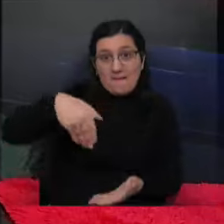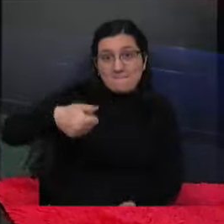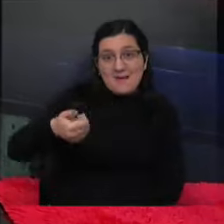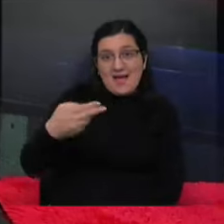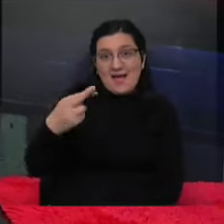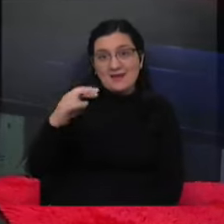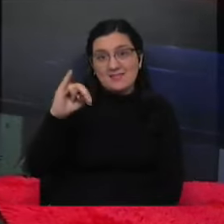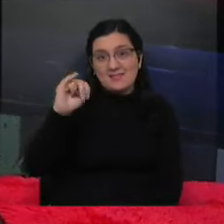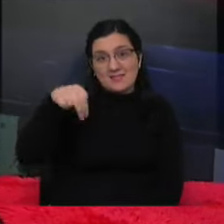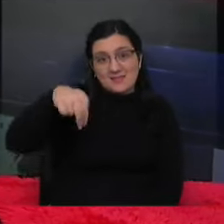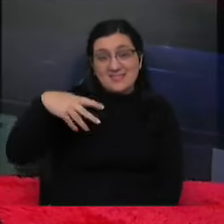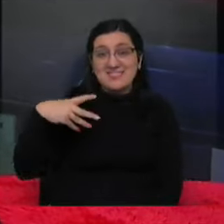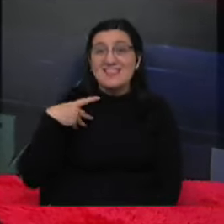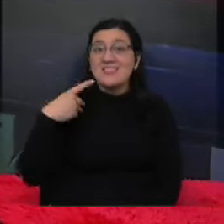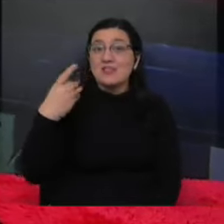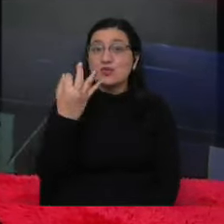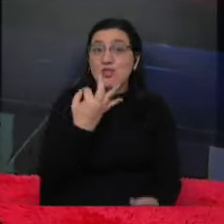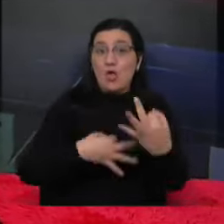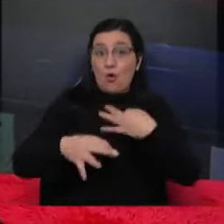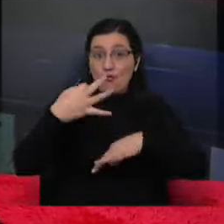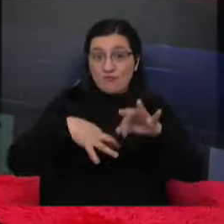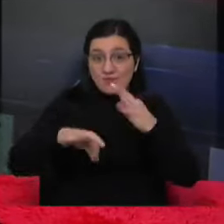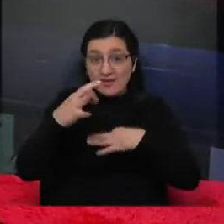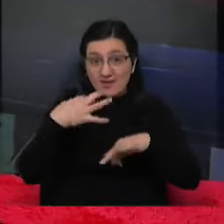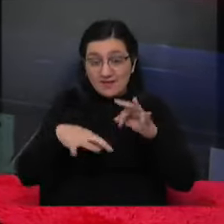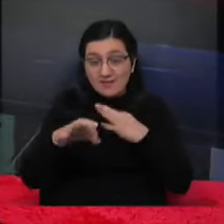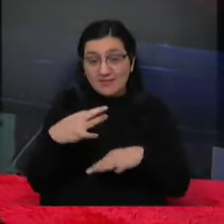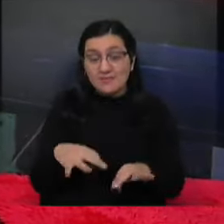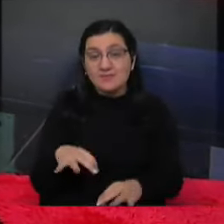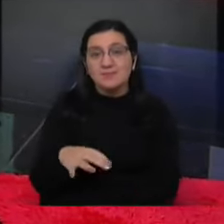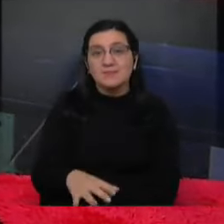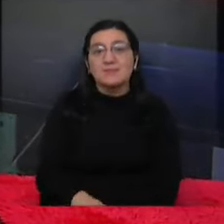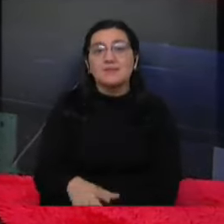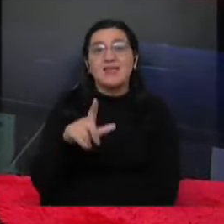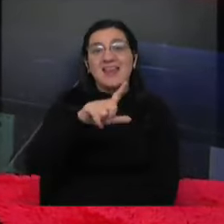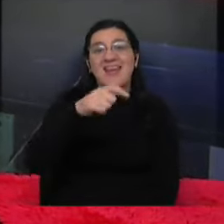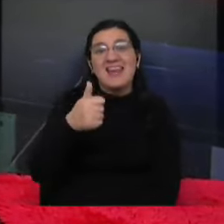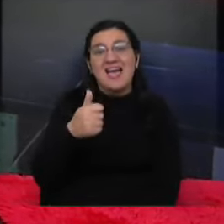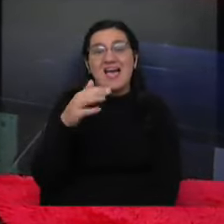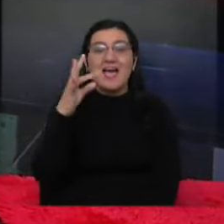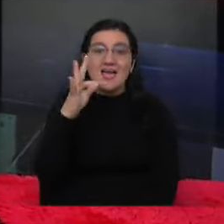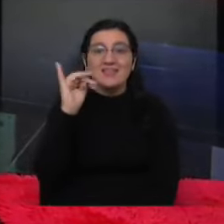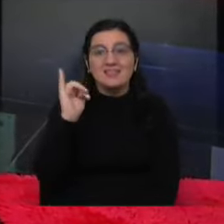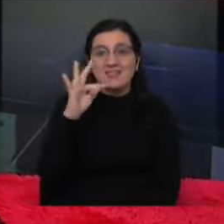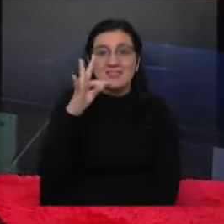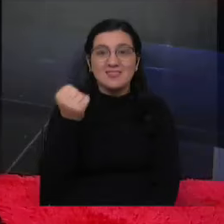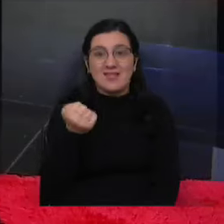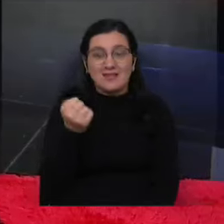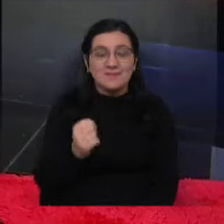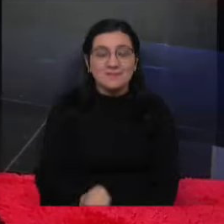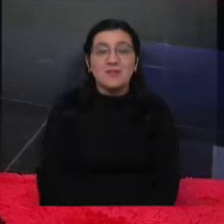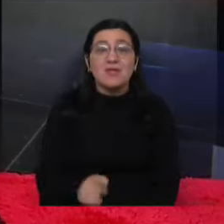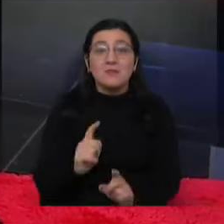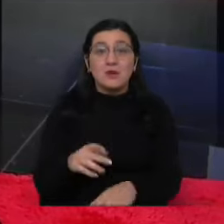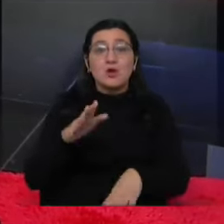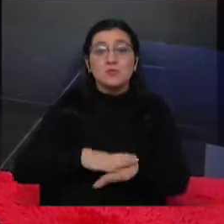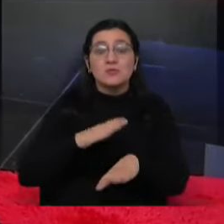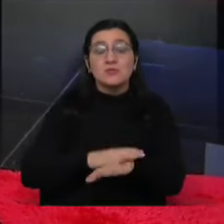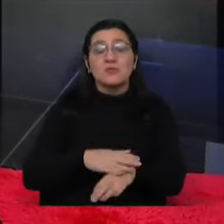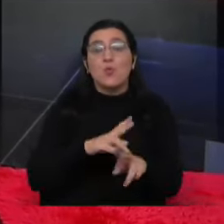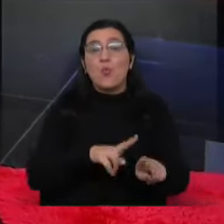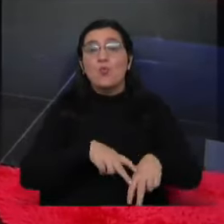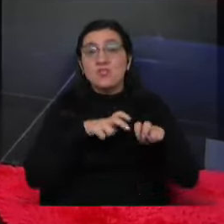bur que es el director de la obra esta que estábamos comentando de la tita lo que no se dice de mí y a los responsables de cultivarte Cecilia